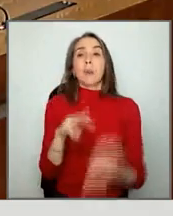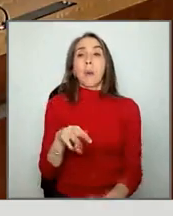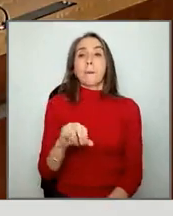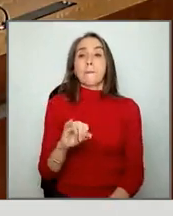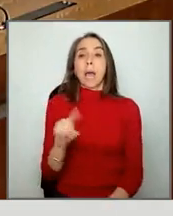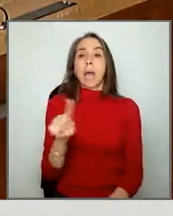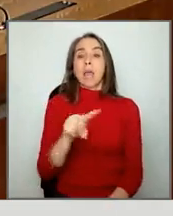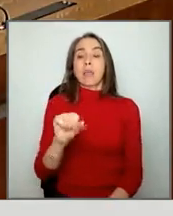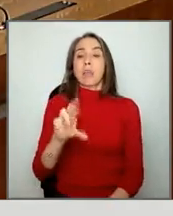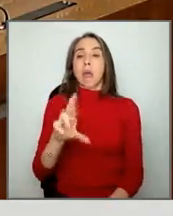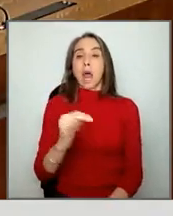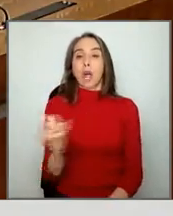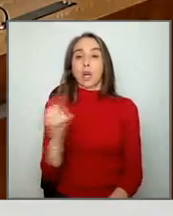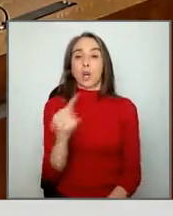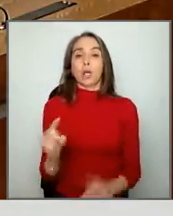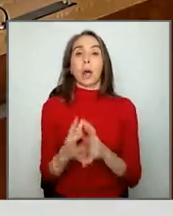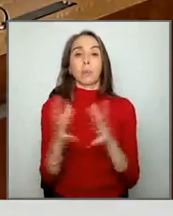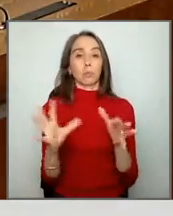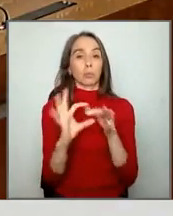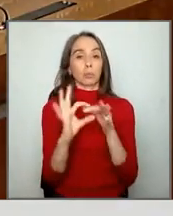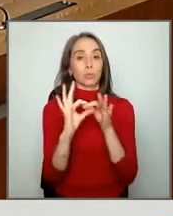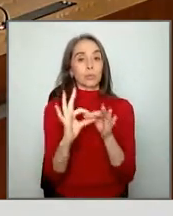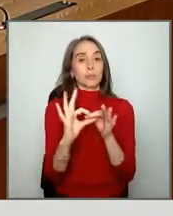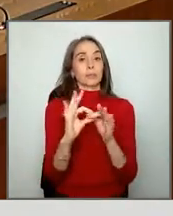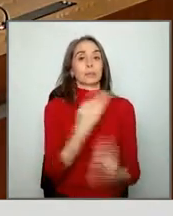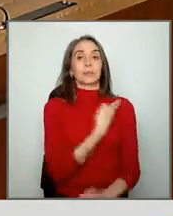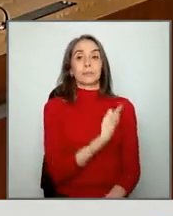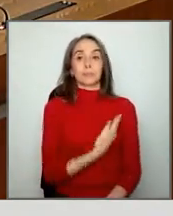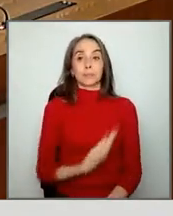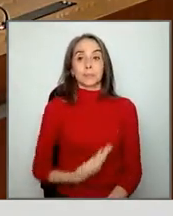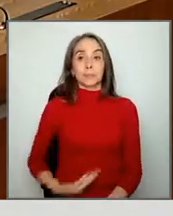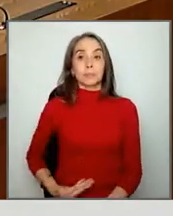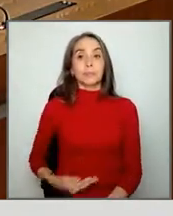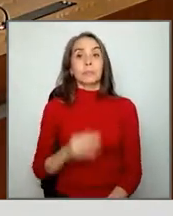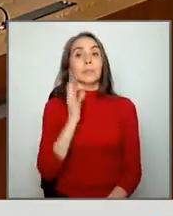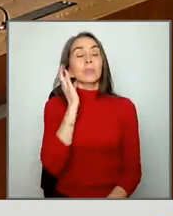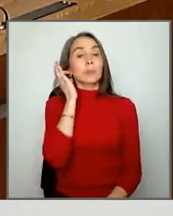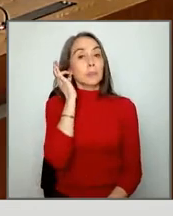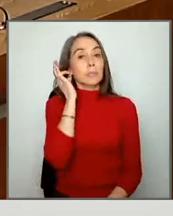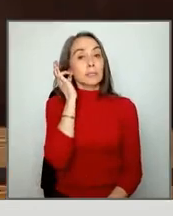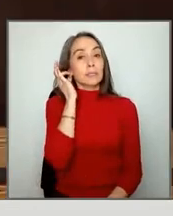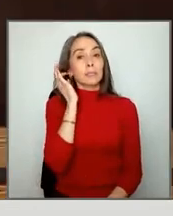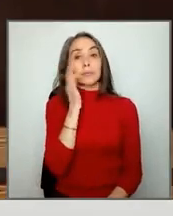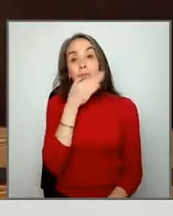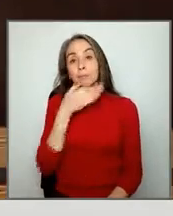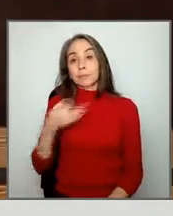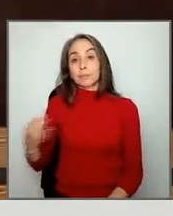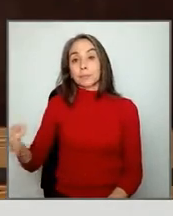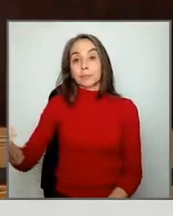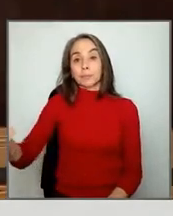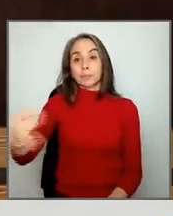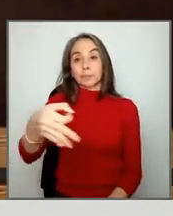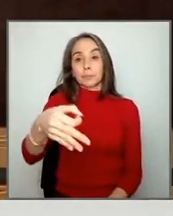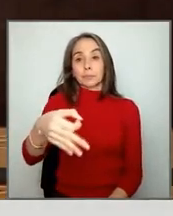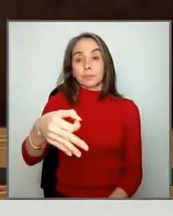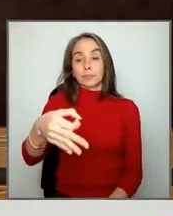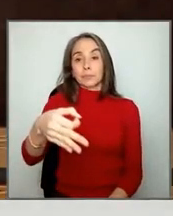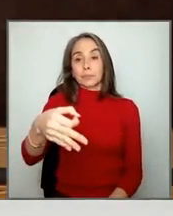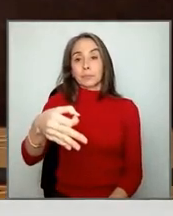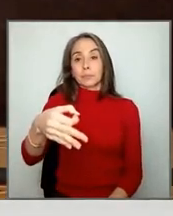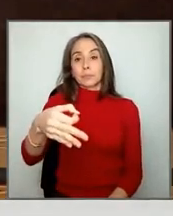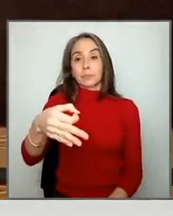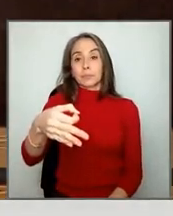Muchas gracias presidenta por su intermedio quiero manifestar